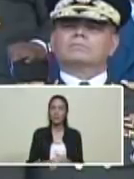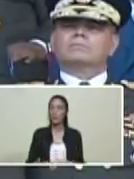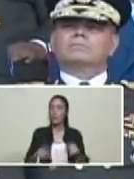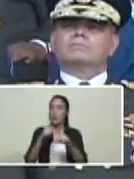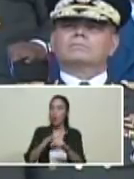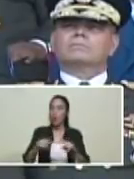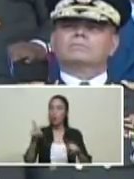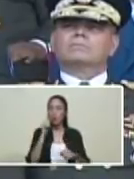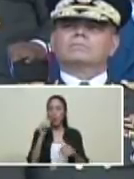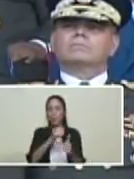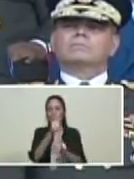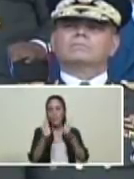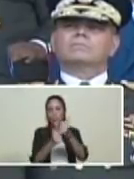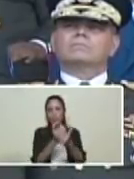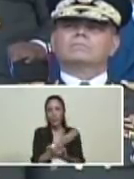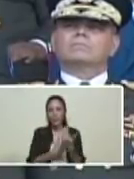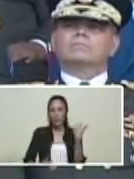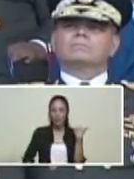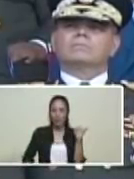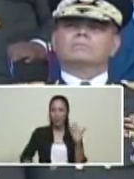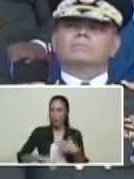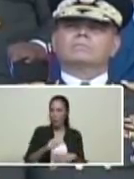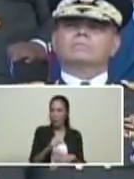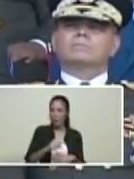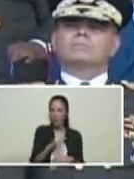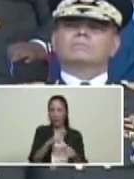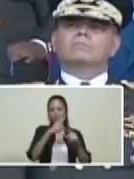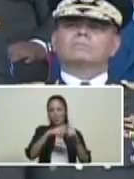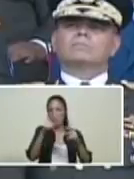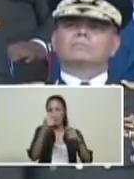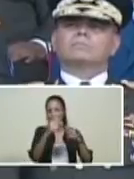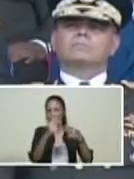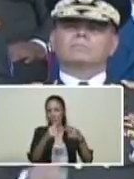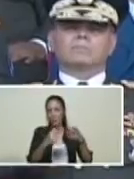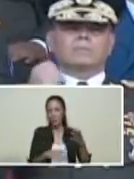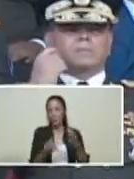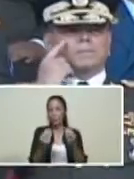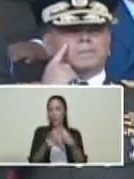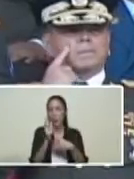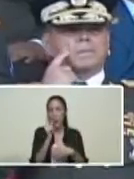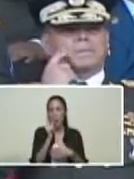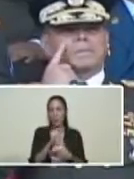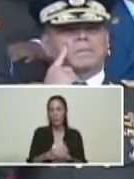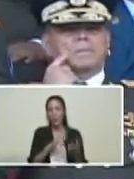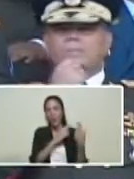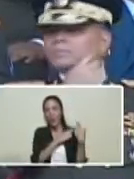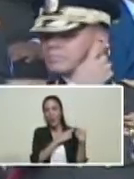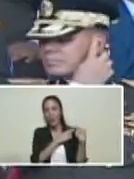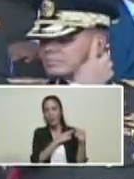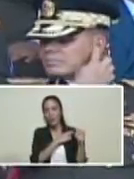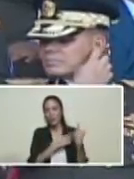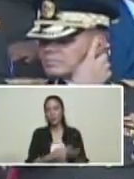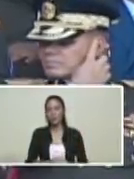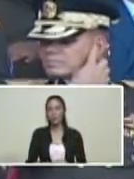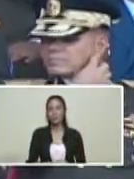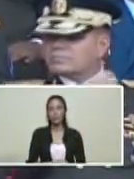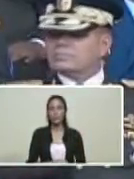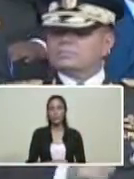mike pence el jefe del pentágono el jefe del comando sur